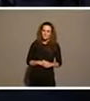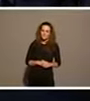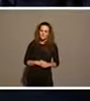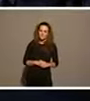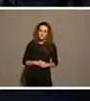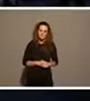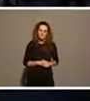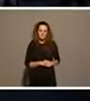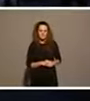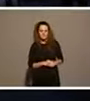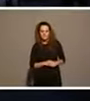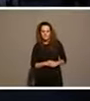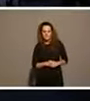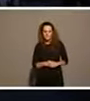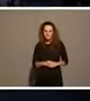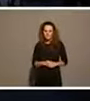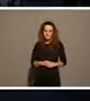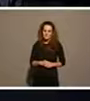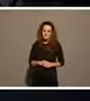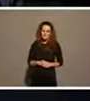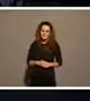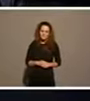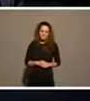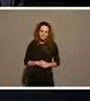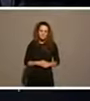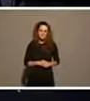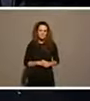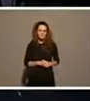chum, chum.